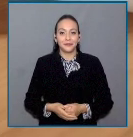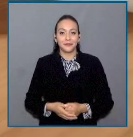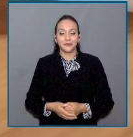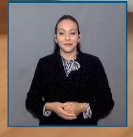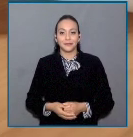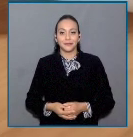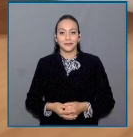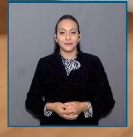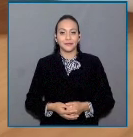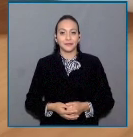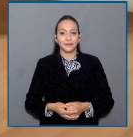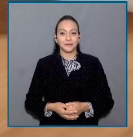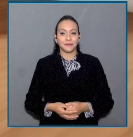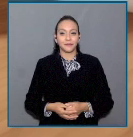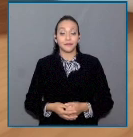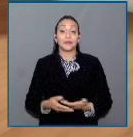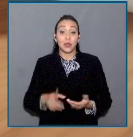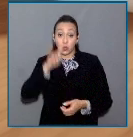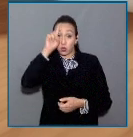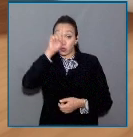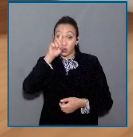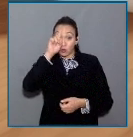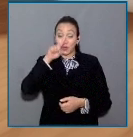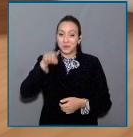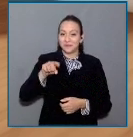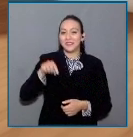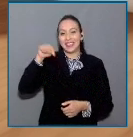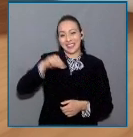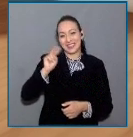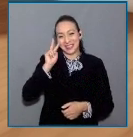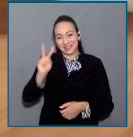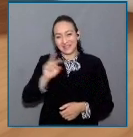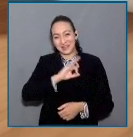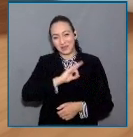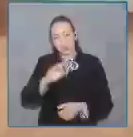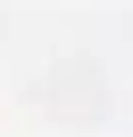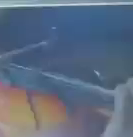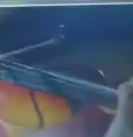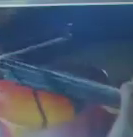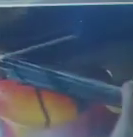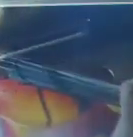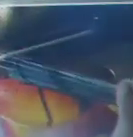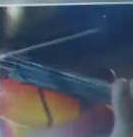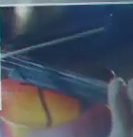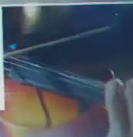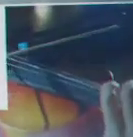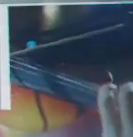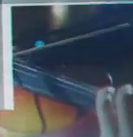Veamos ahora las recomendaciones de fin de semana en la capital del país.